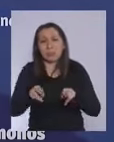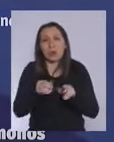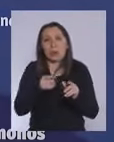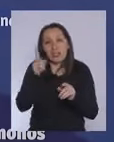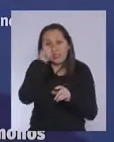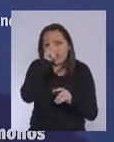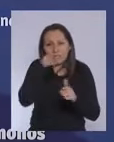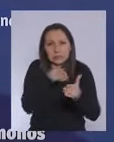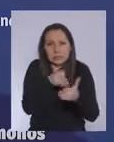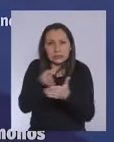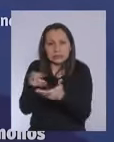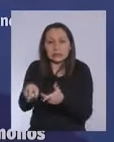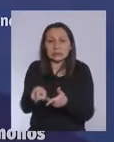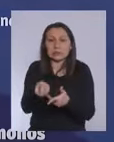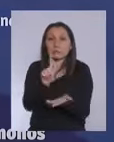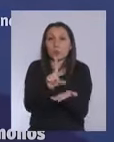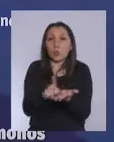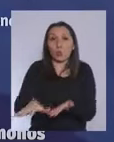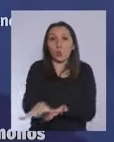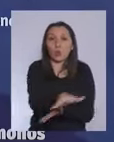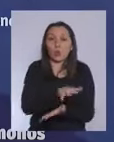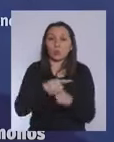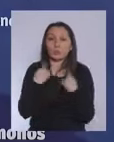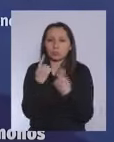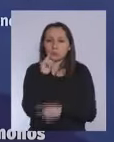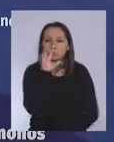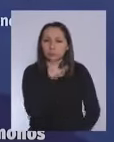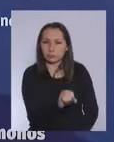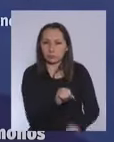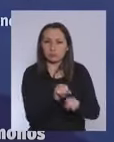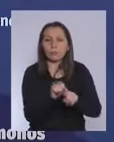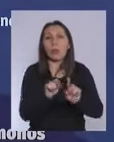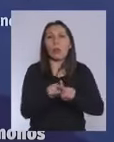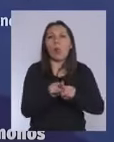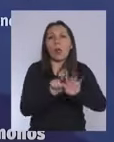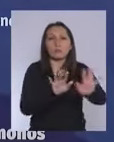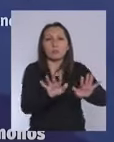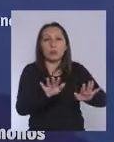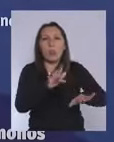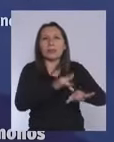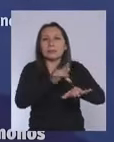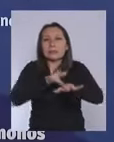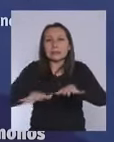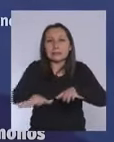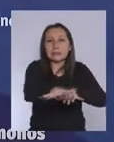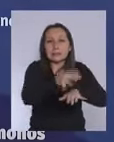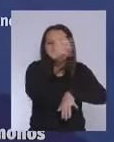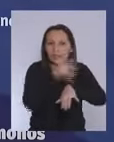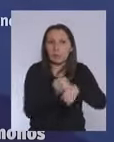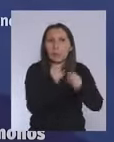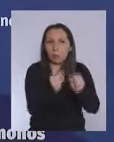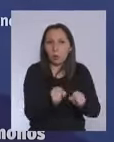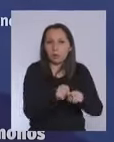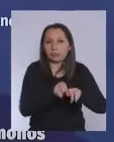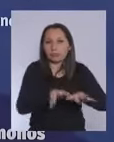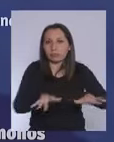o sea zonas es donde nosotros detectamos mapas de calor por lo tanto yo